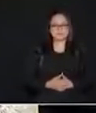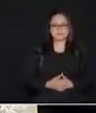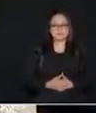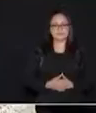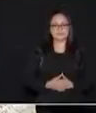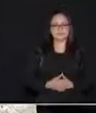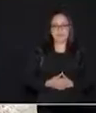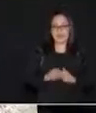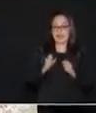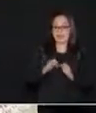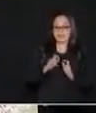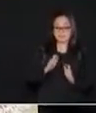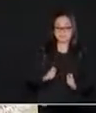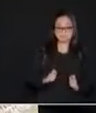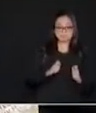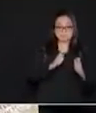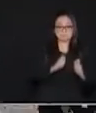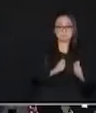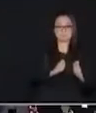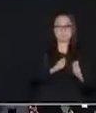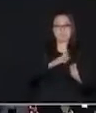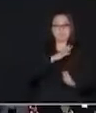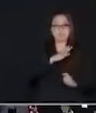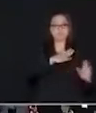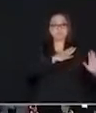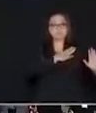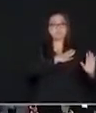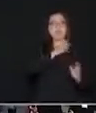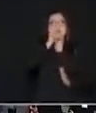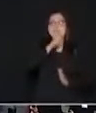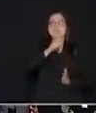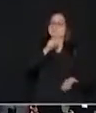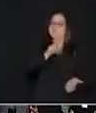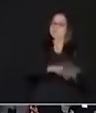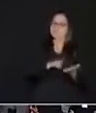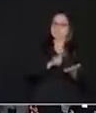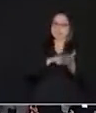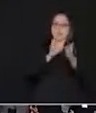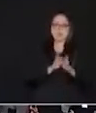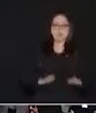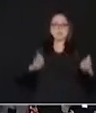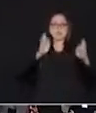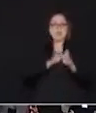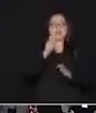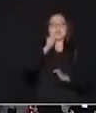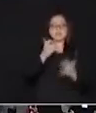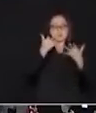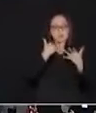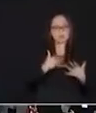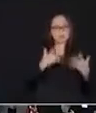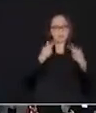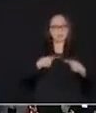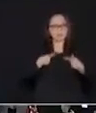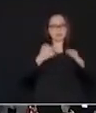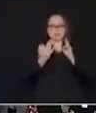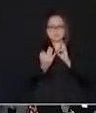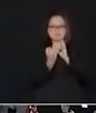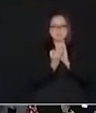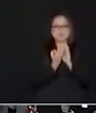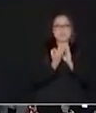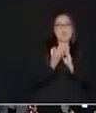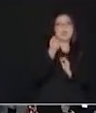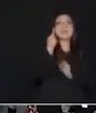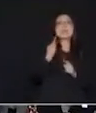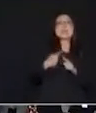Esta toma de protesta tiene un significado, ¿no? Habla de dar la cara al pueblo, significa que la soberanía reside en el